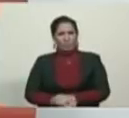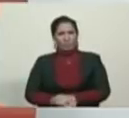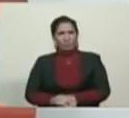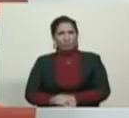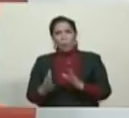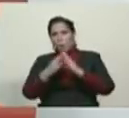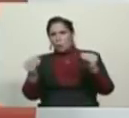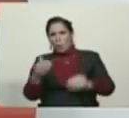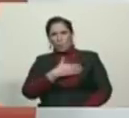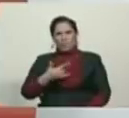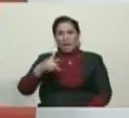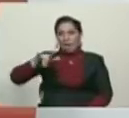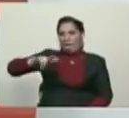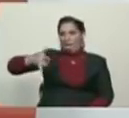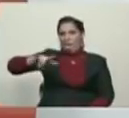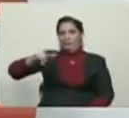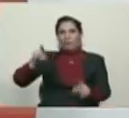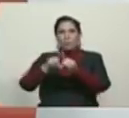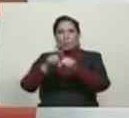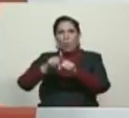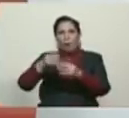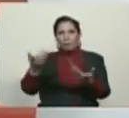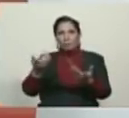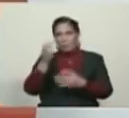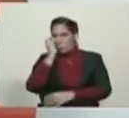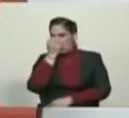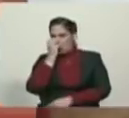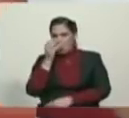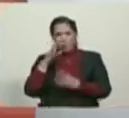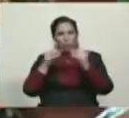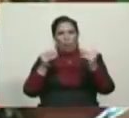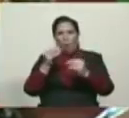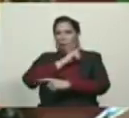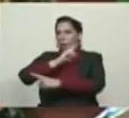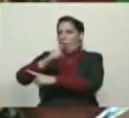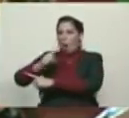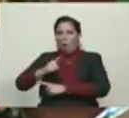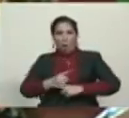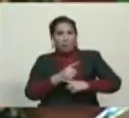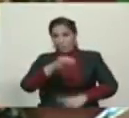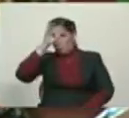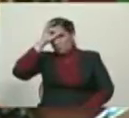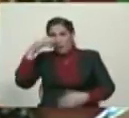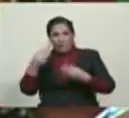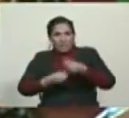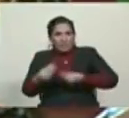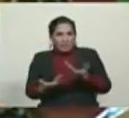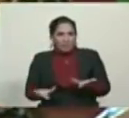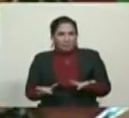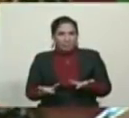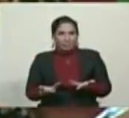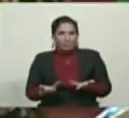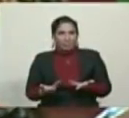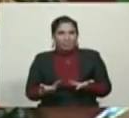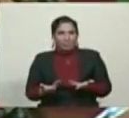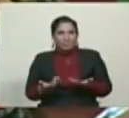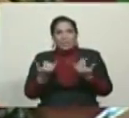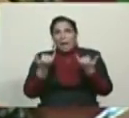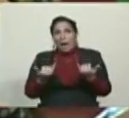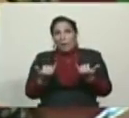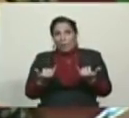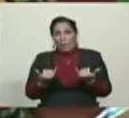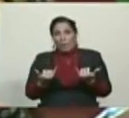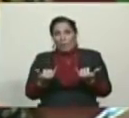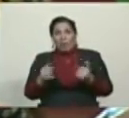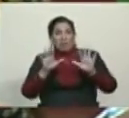lo quieren manejar. Todos le quieren dar órdenes y él no sabe qué hacer. Por eso el 5 no hizo nada, el